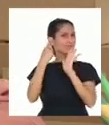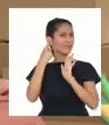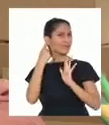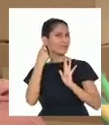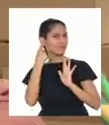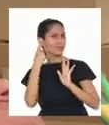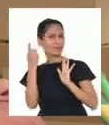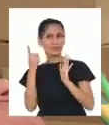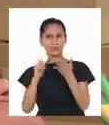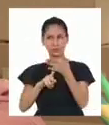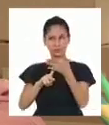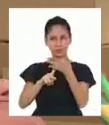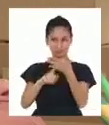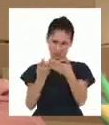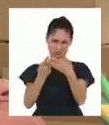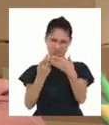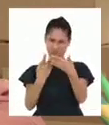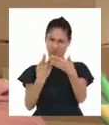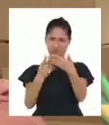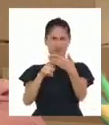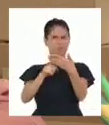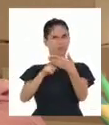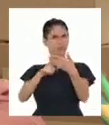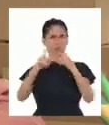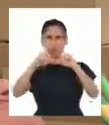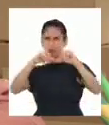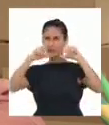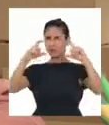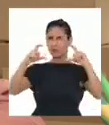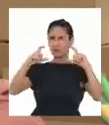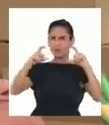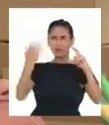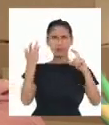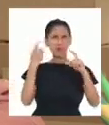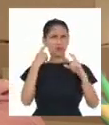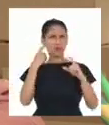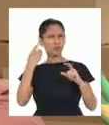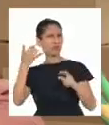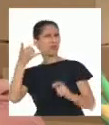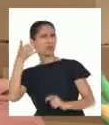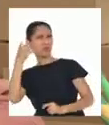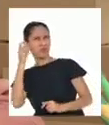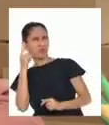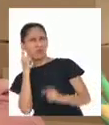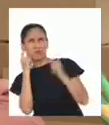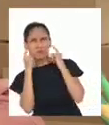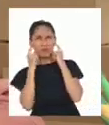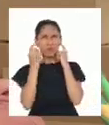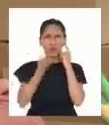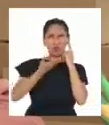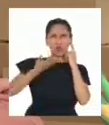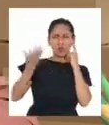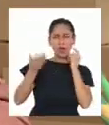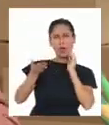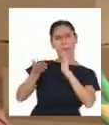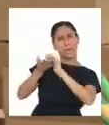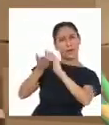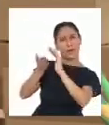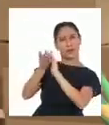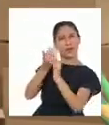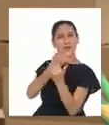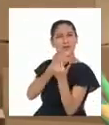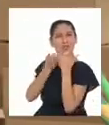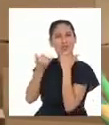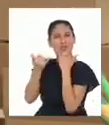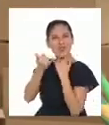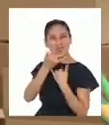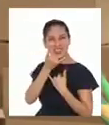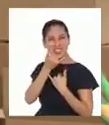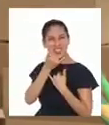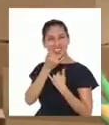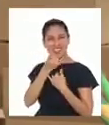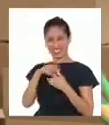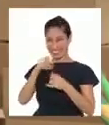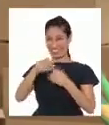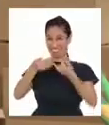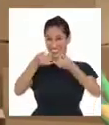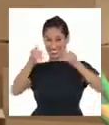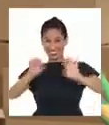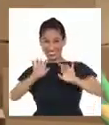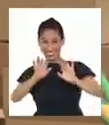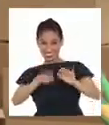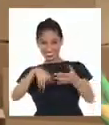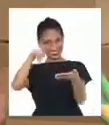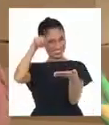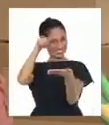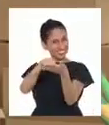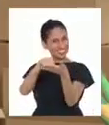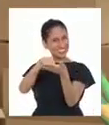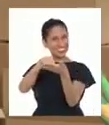¿Y esto? ¿Dónde lo puedo escuchar? Perdón, me equivoqué de generación. Dale play al archivo que te acabo